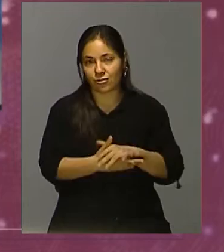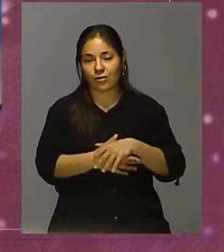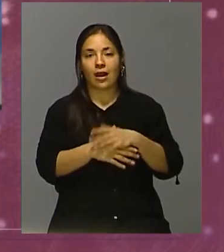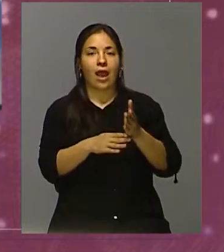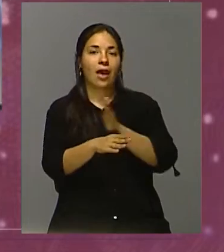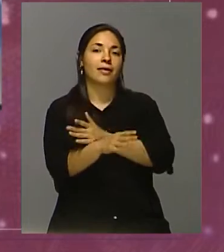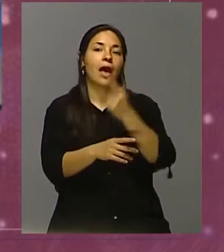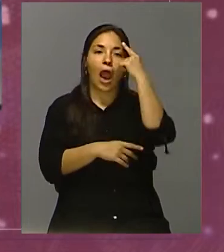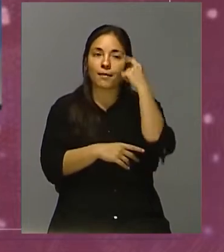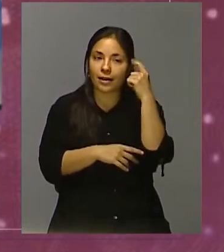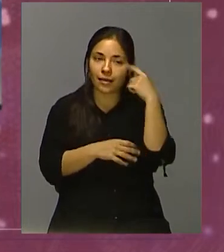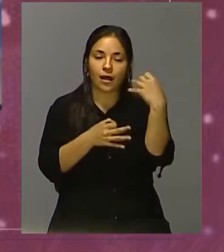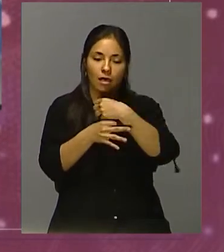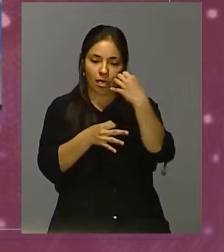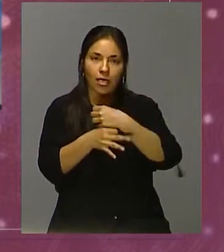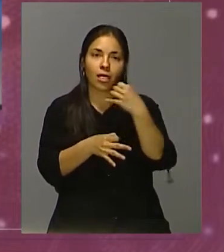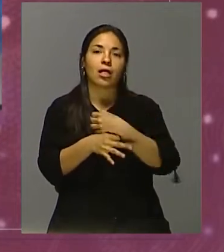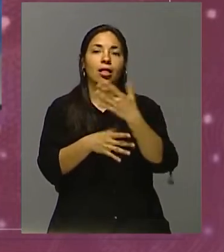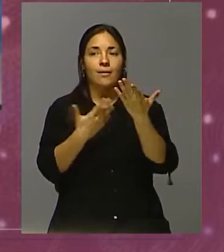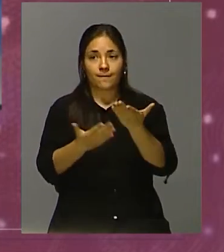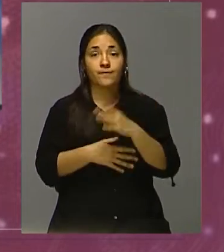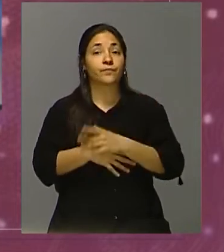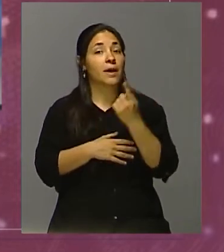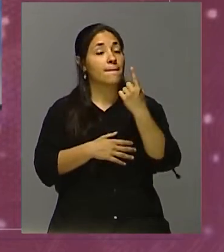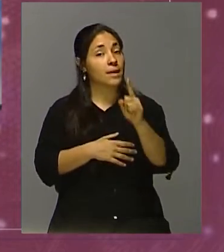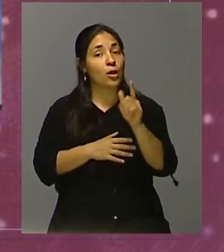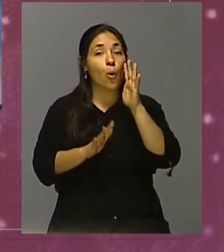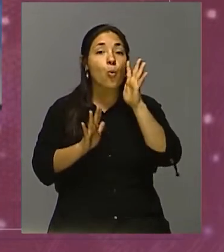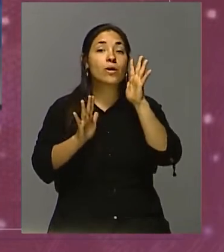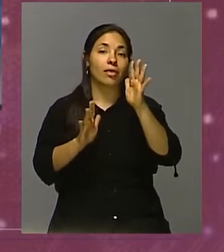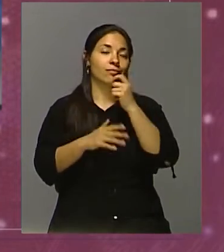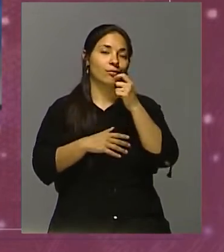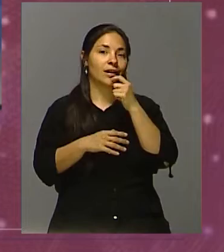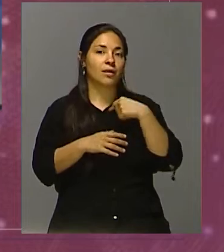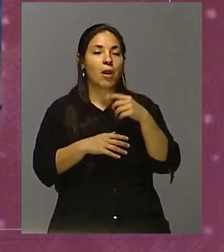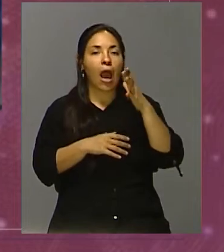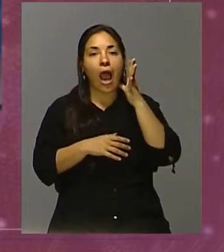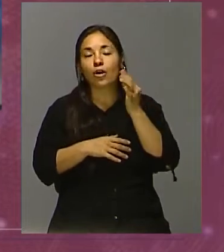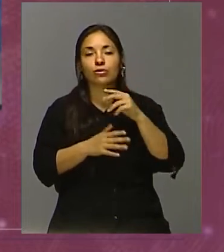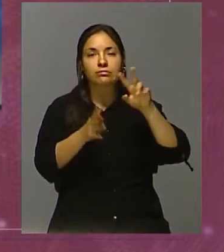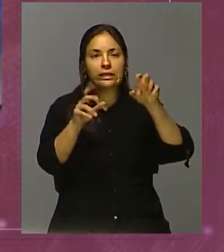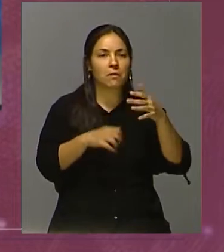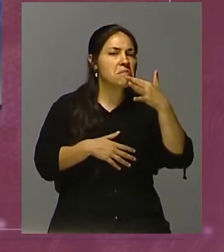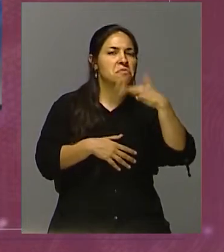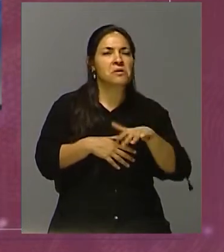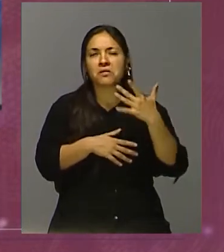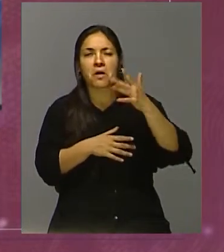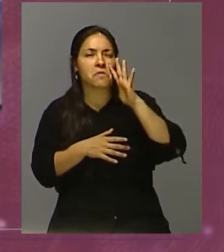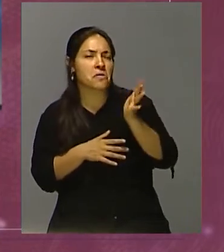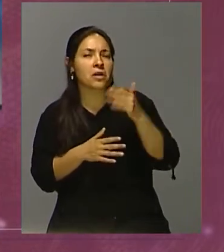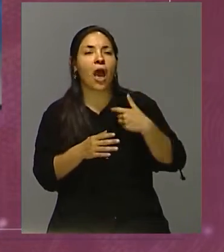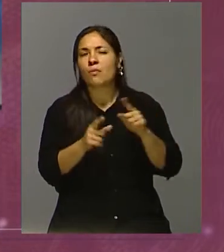asesorar, tendrás que estudiar, tendrás que hacer muchas cosas, pero no des saltos para invertir y poner tu dinero en cosas que no